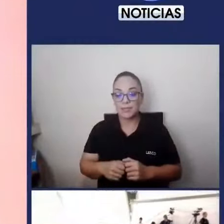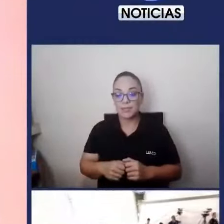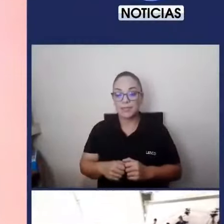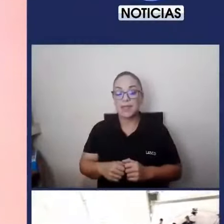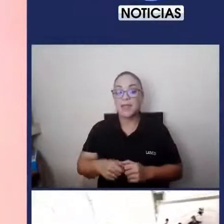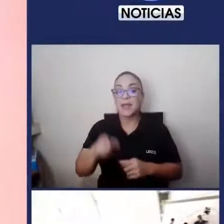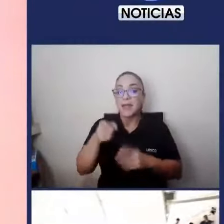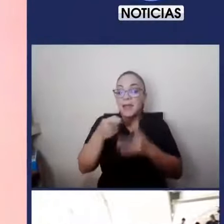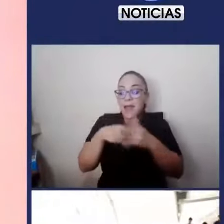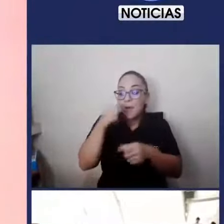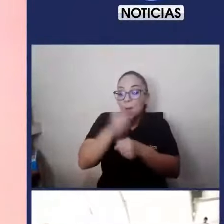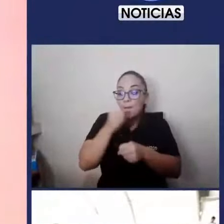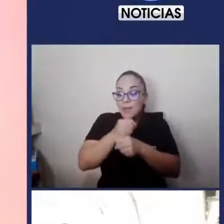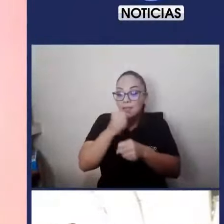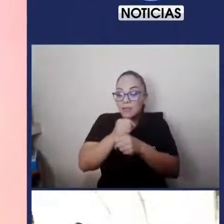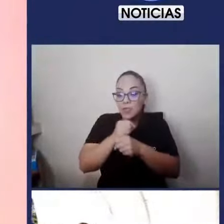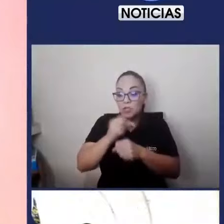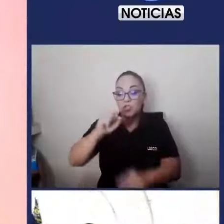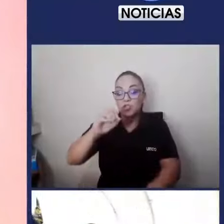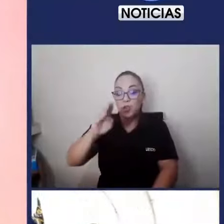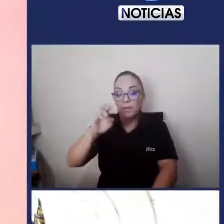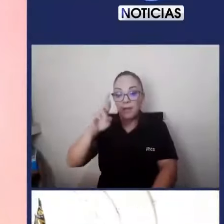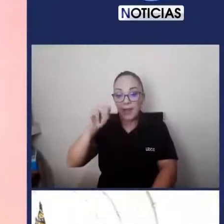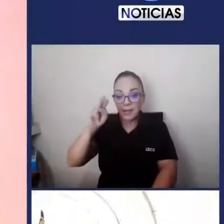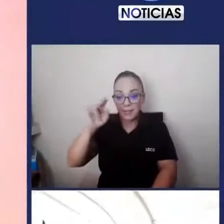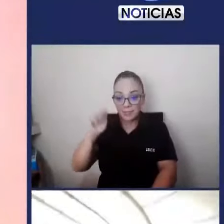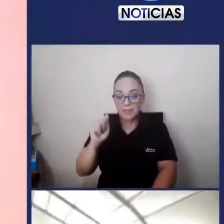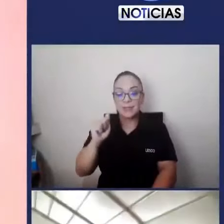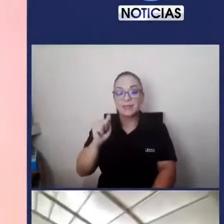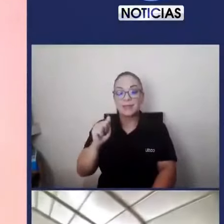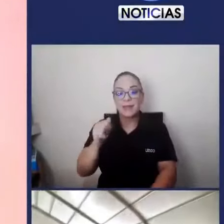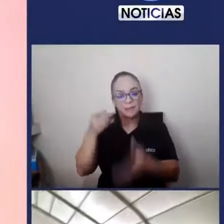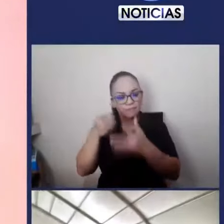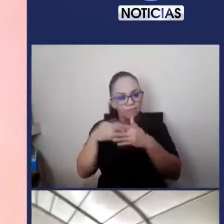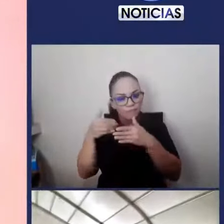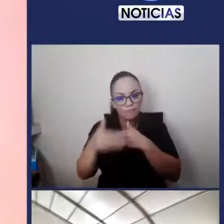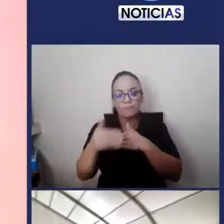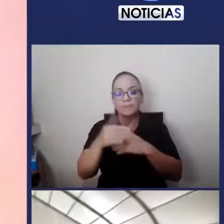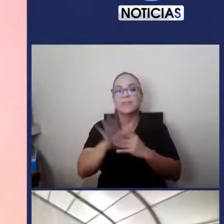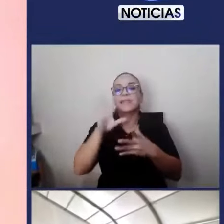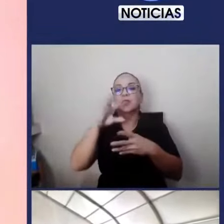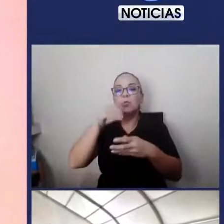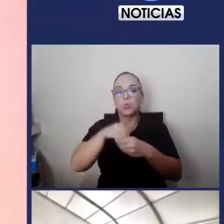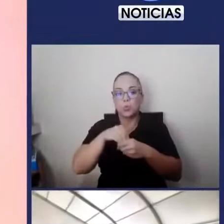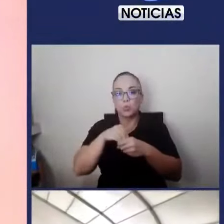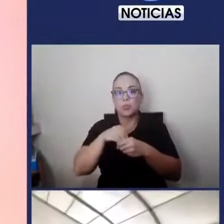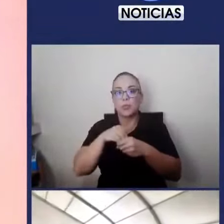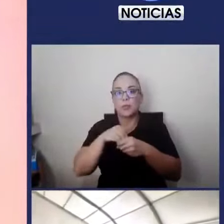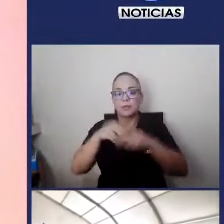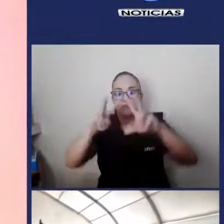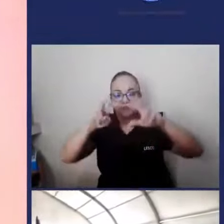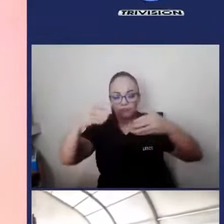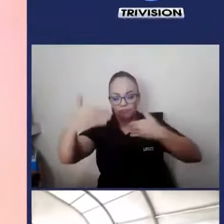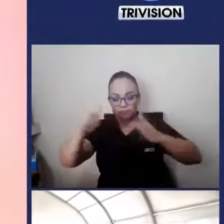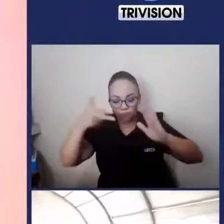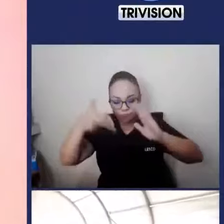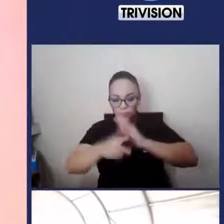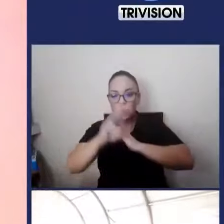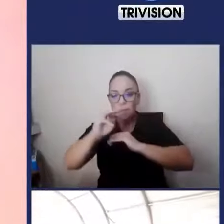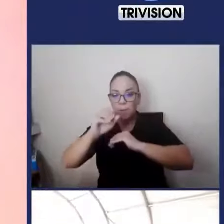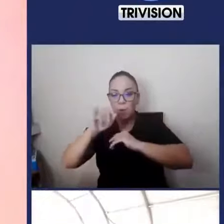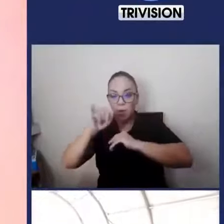operación Soberanía, que incluye escáneres en Moín, hubo